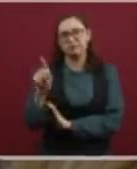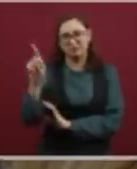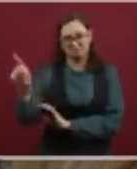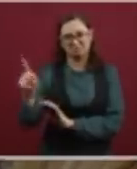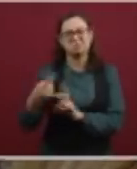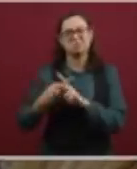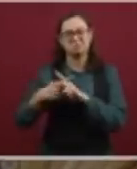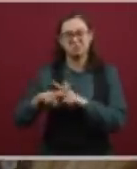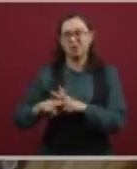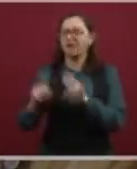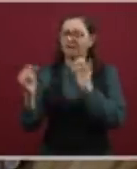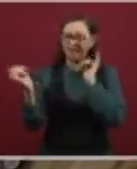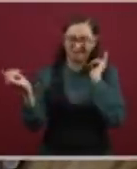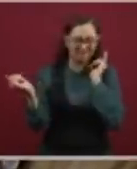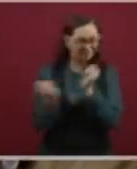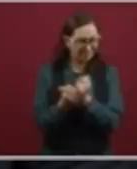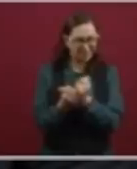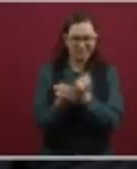y la dejaron